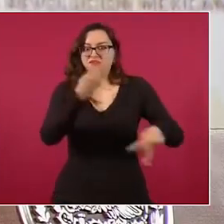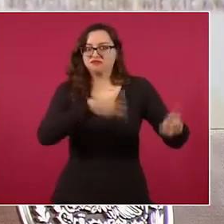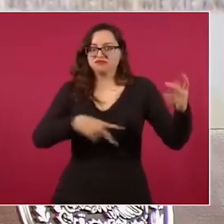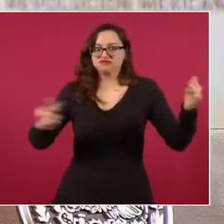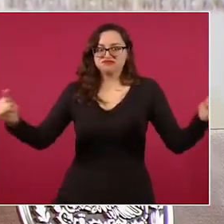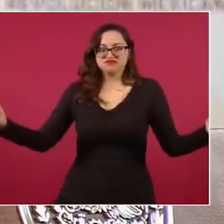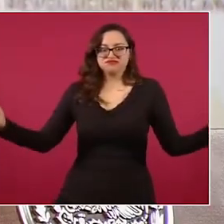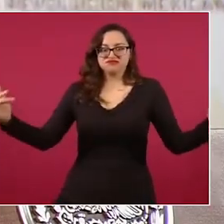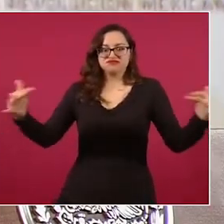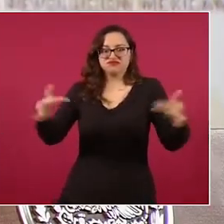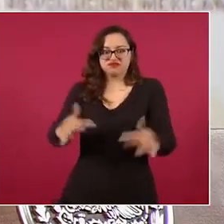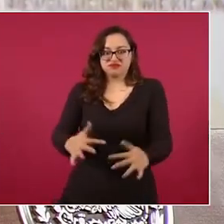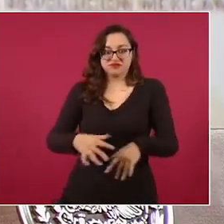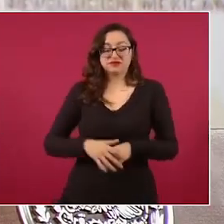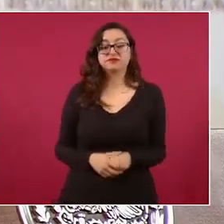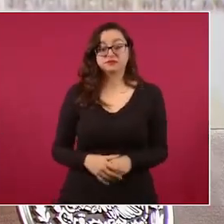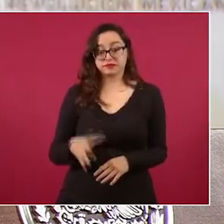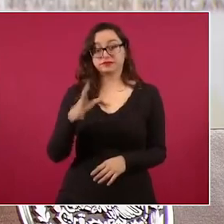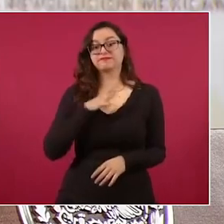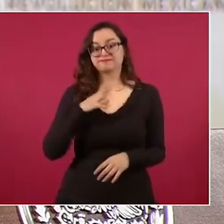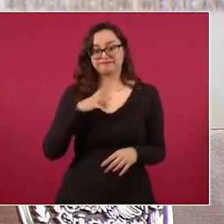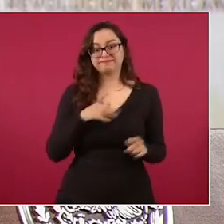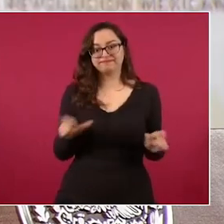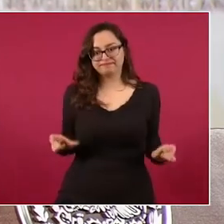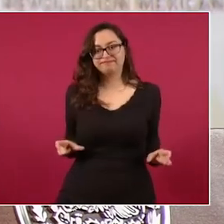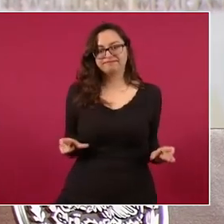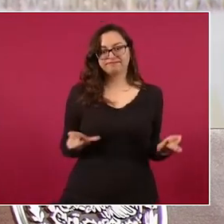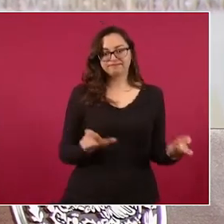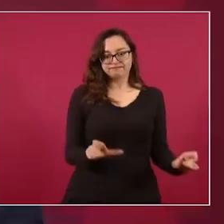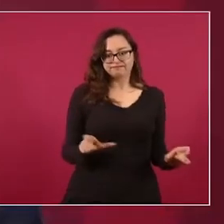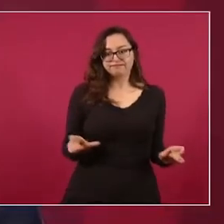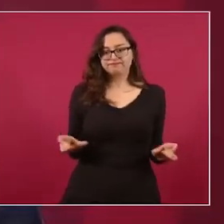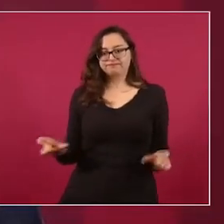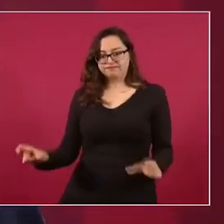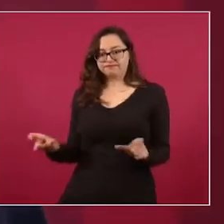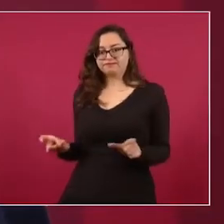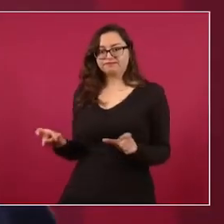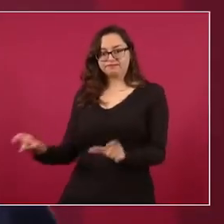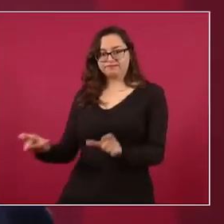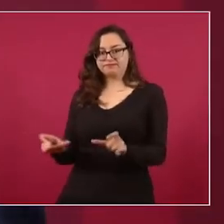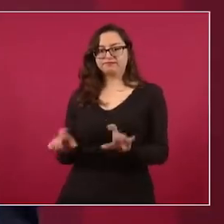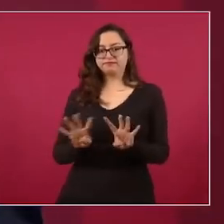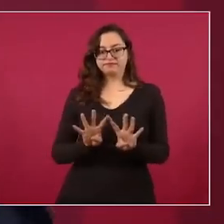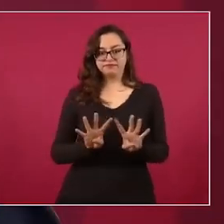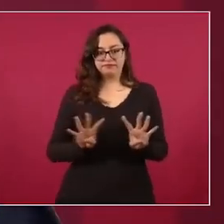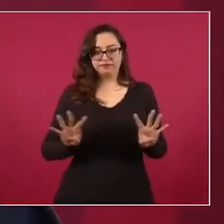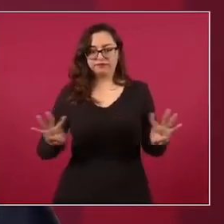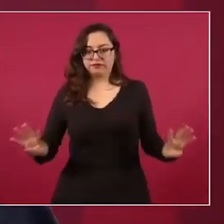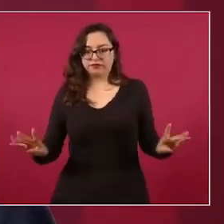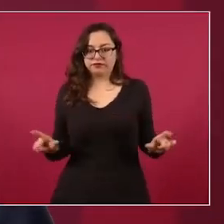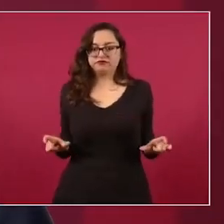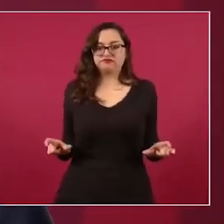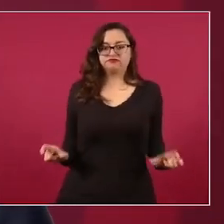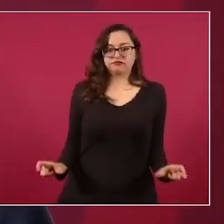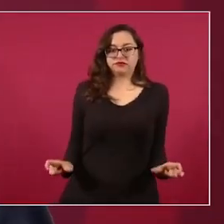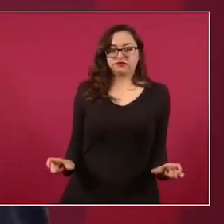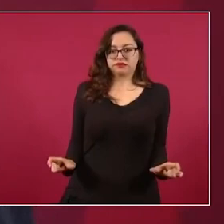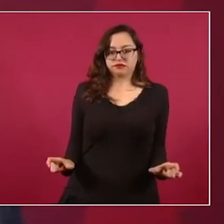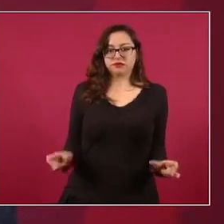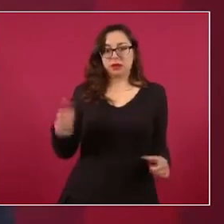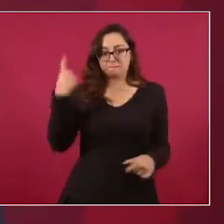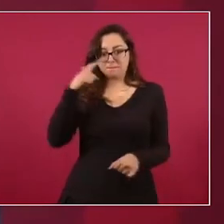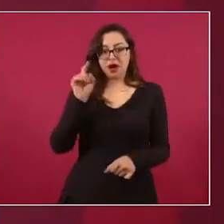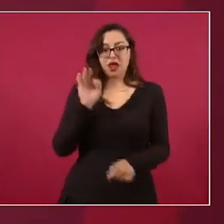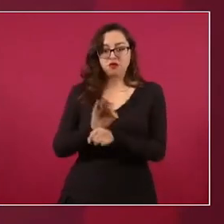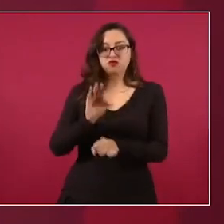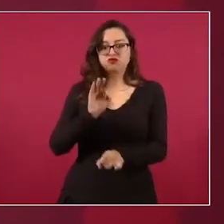cruces de protección y ya algunas estaban vencidas, o sea, ya las habían invadido. Y